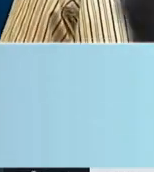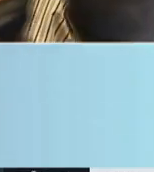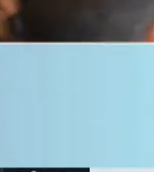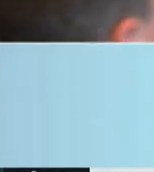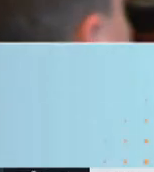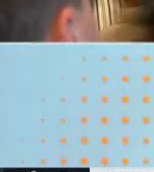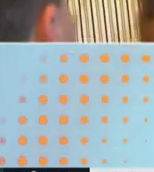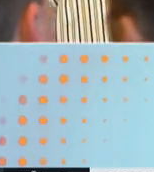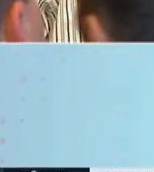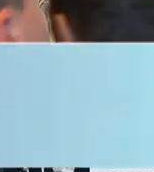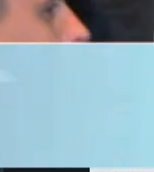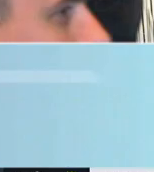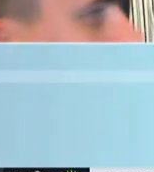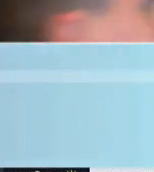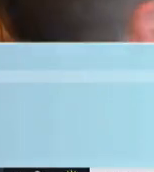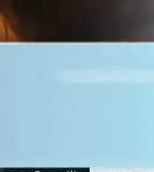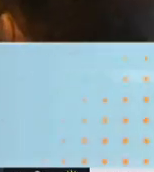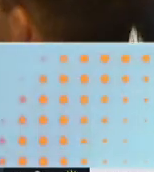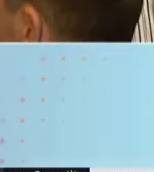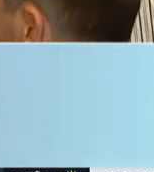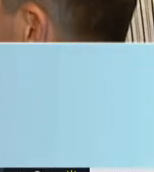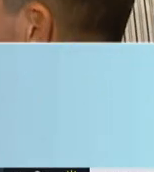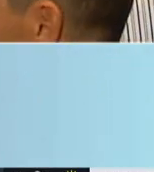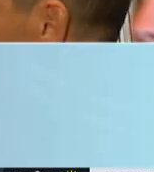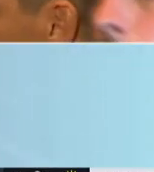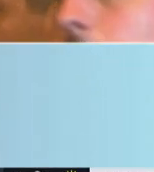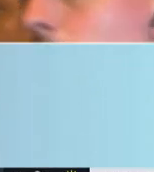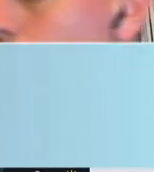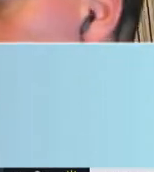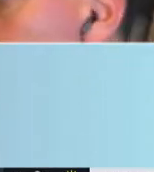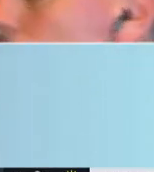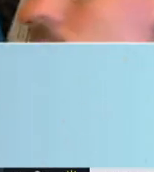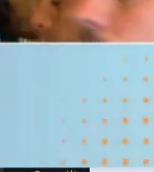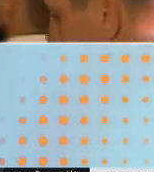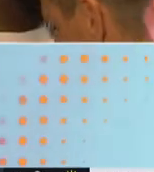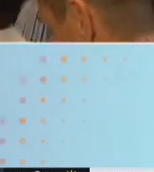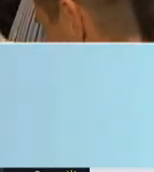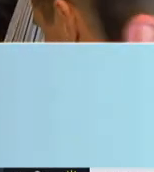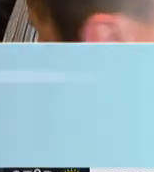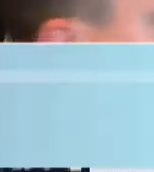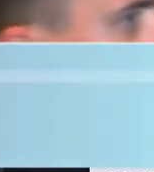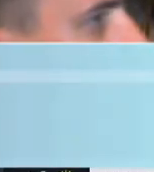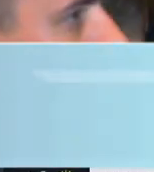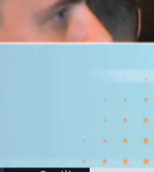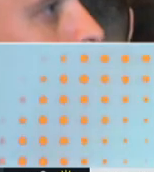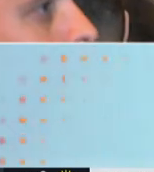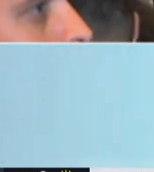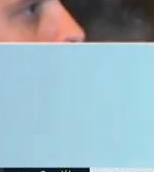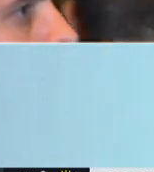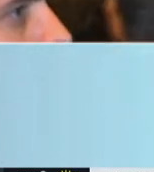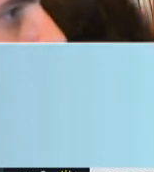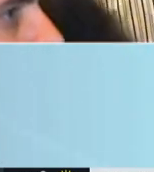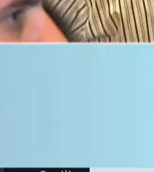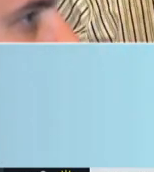decirles que más allá de mi persona hay miles y miles